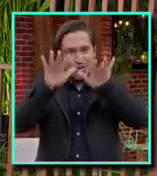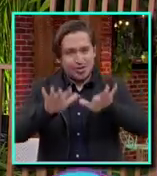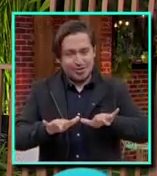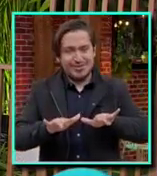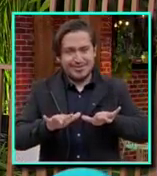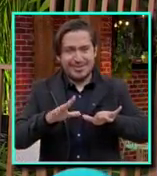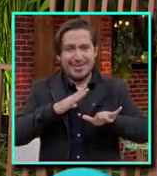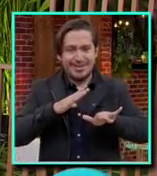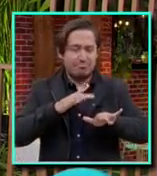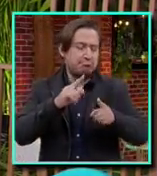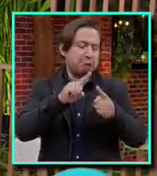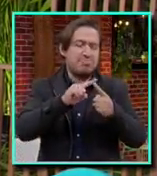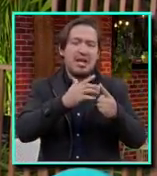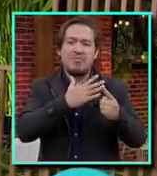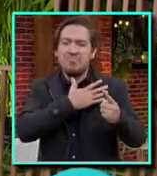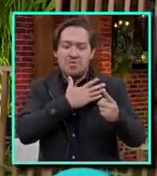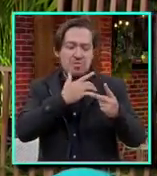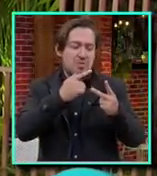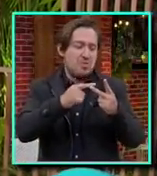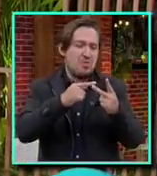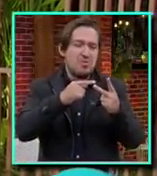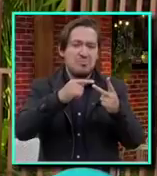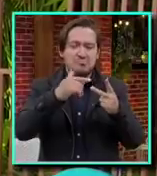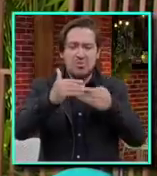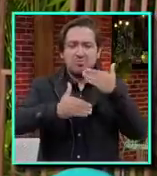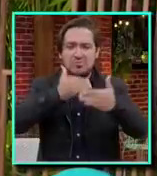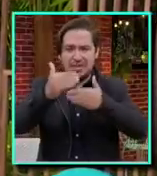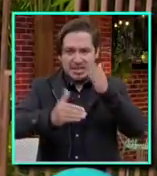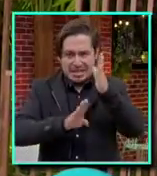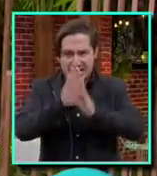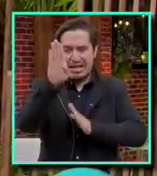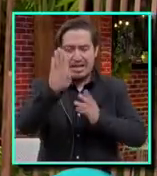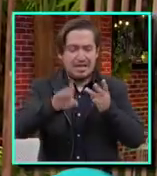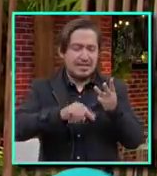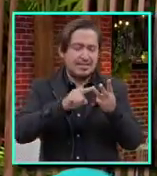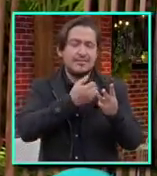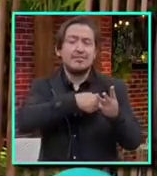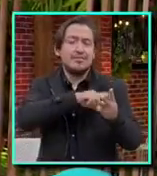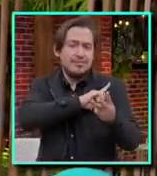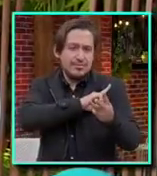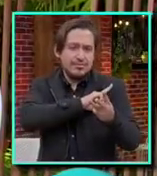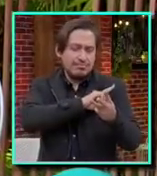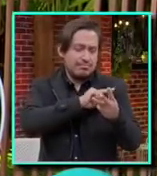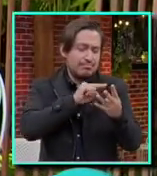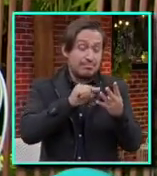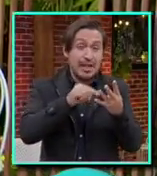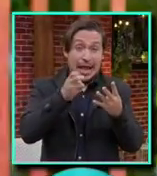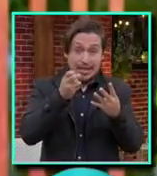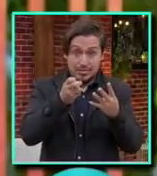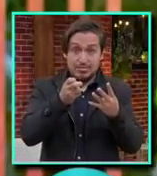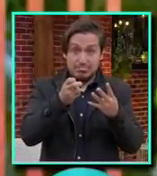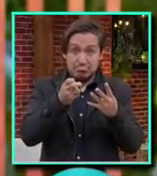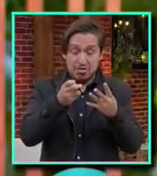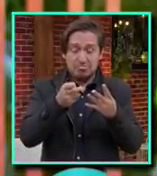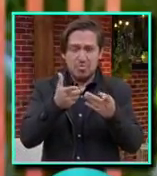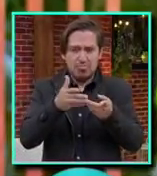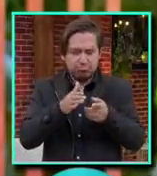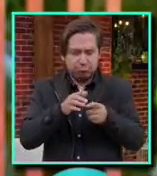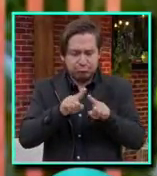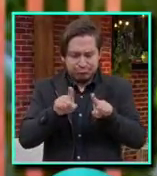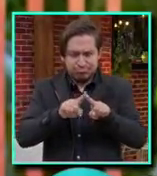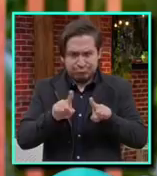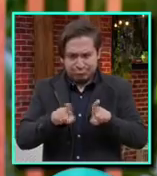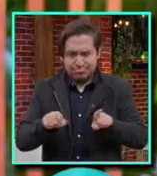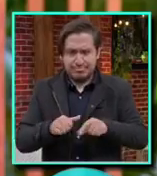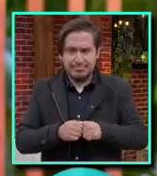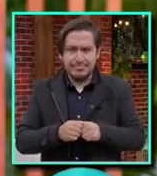amor, esa prosperidad, esa salud. ¿Sí me explico? Ajá. Esa división de todo. Pero lo que quiero es la luz